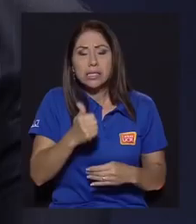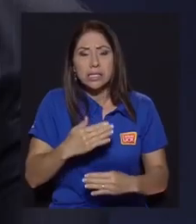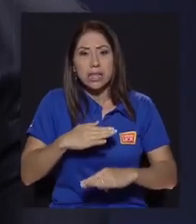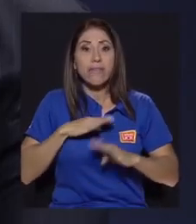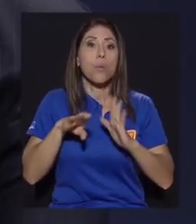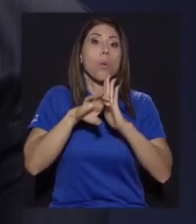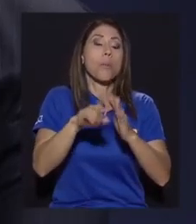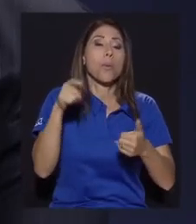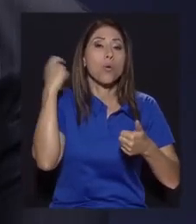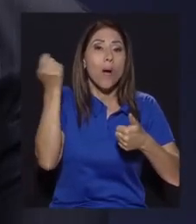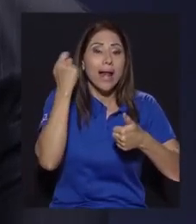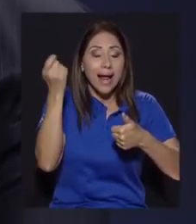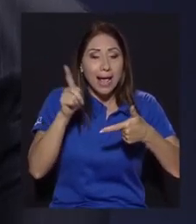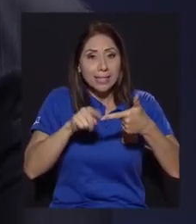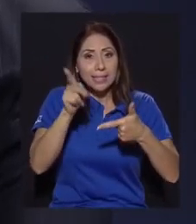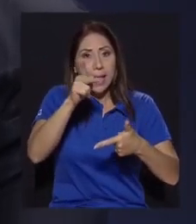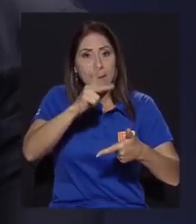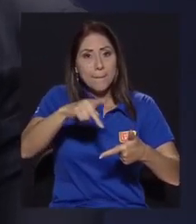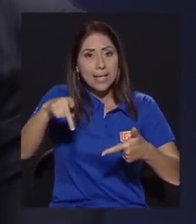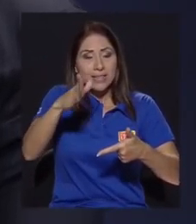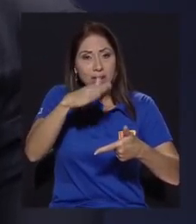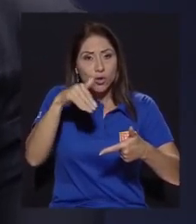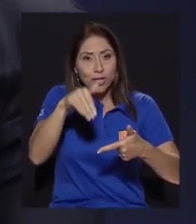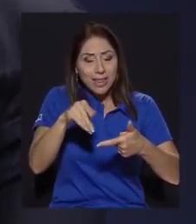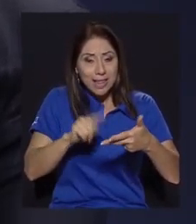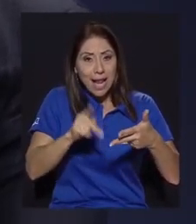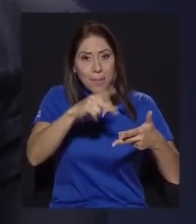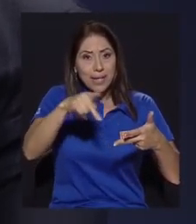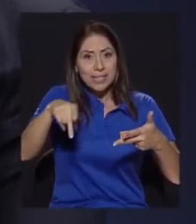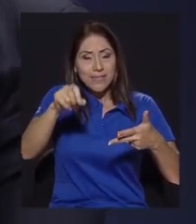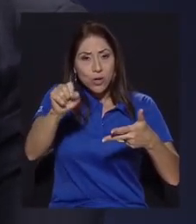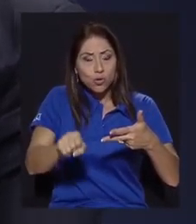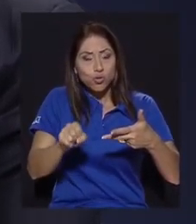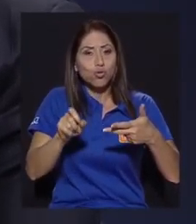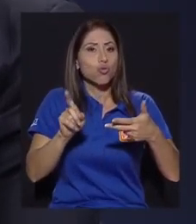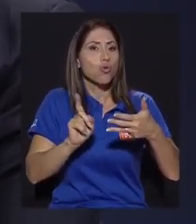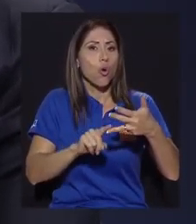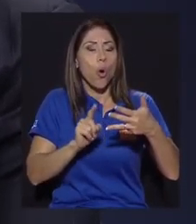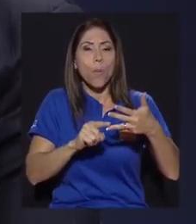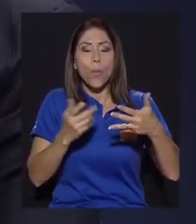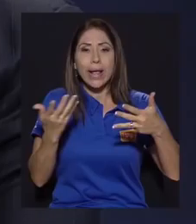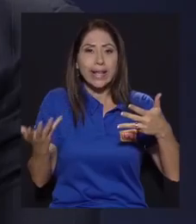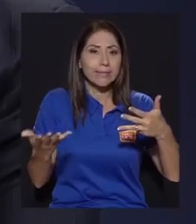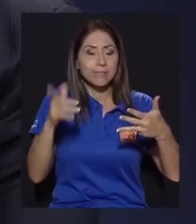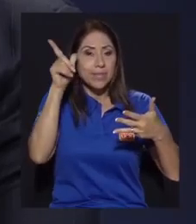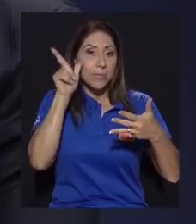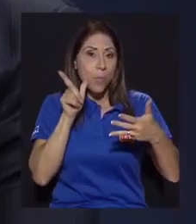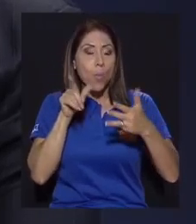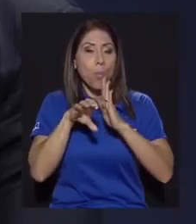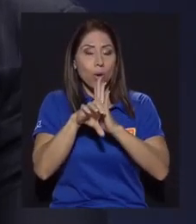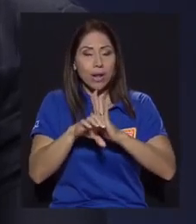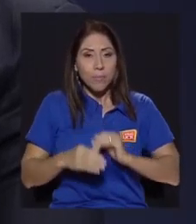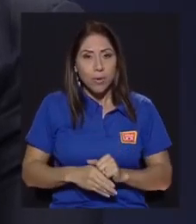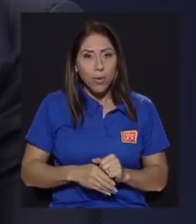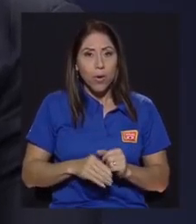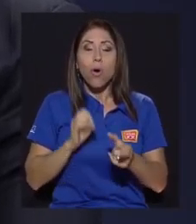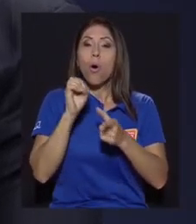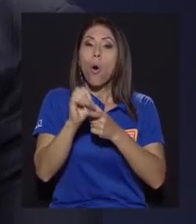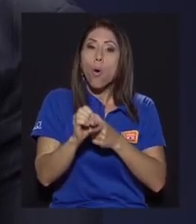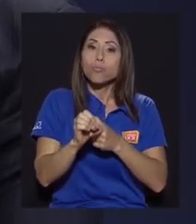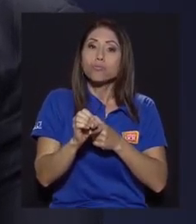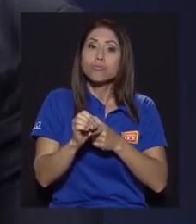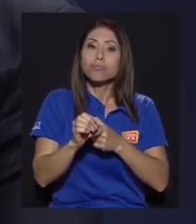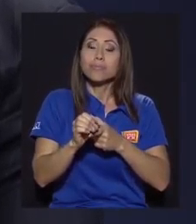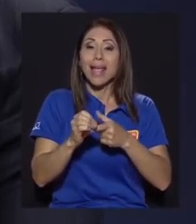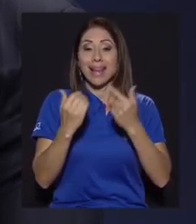como el pacífico central como el pacífico sur limón por ejemplo o en las